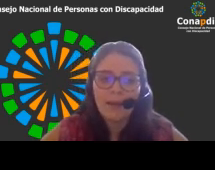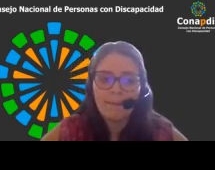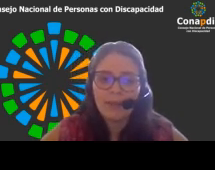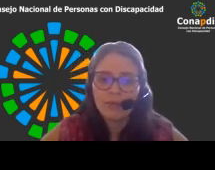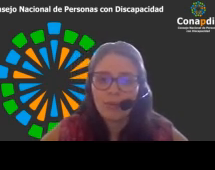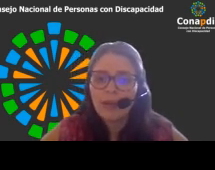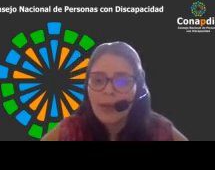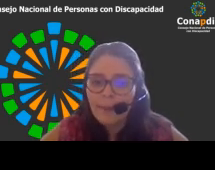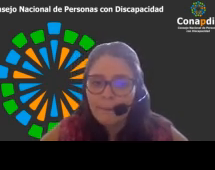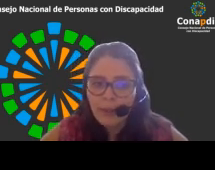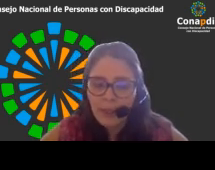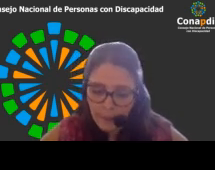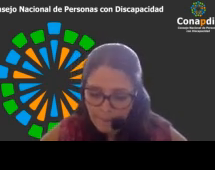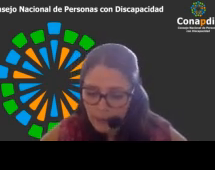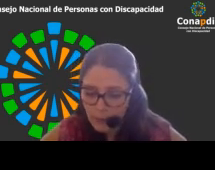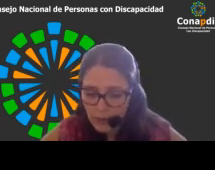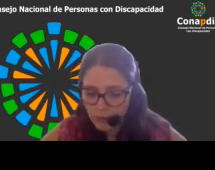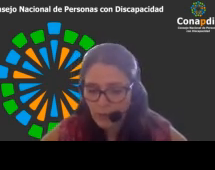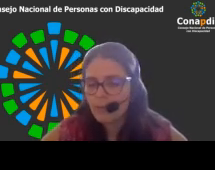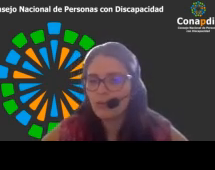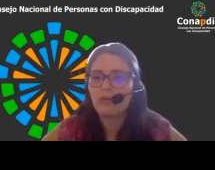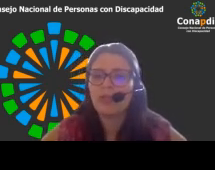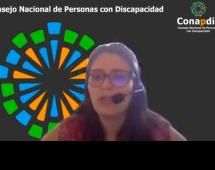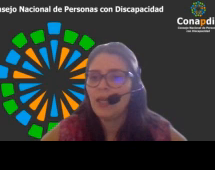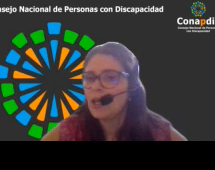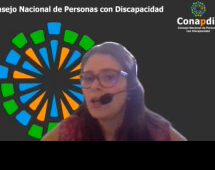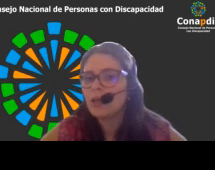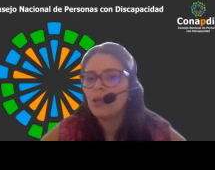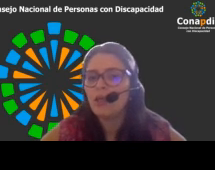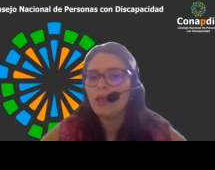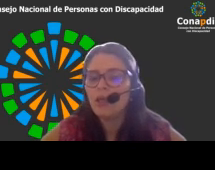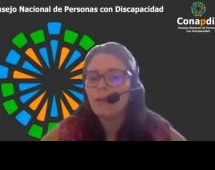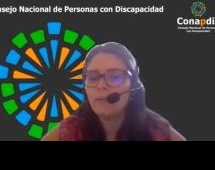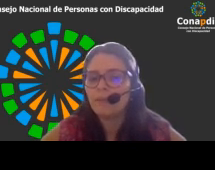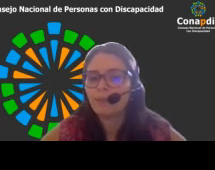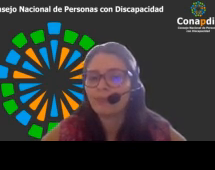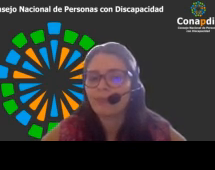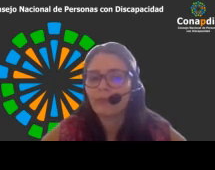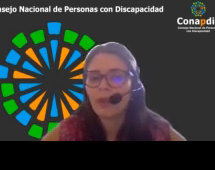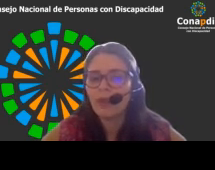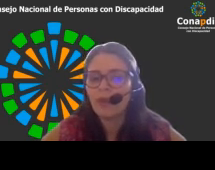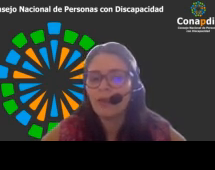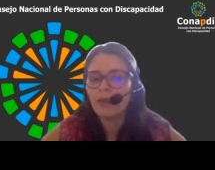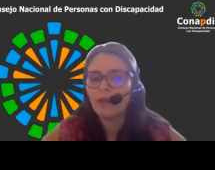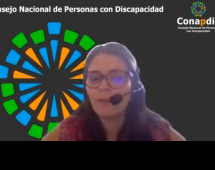si la persona por ejemplo es una persona ciega y